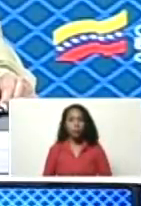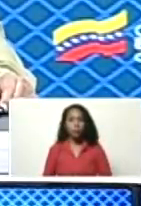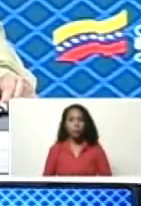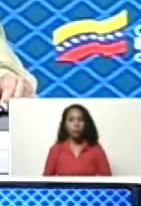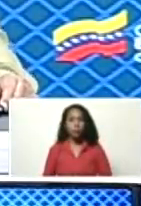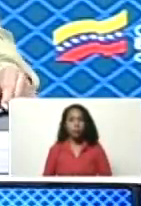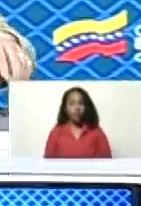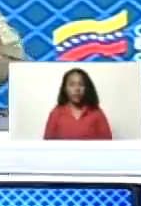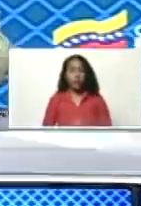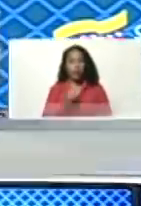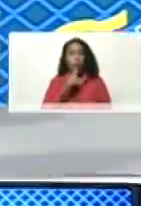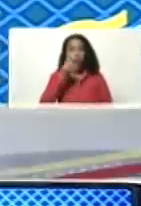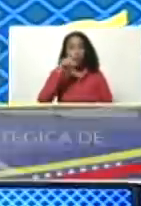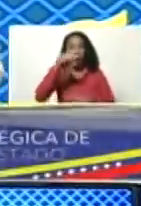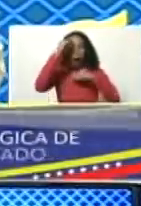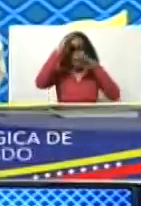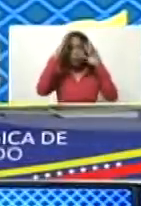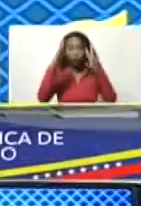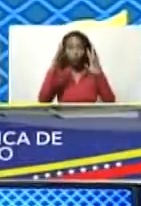y nos escuchan